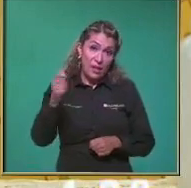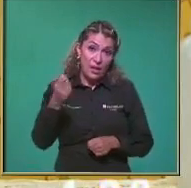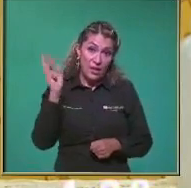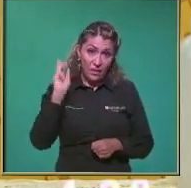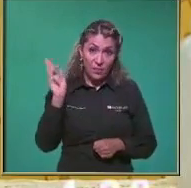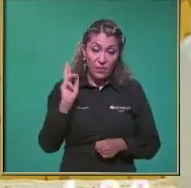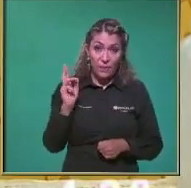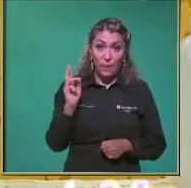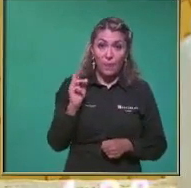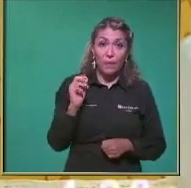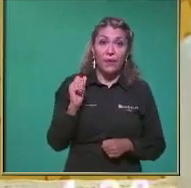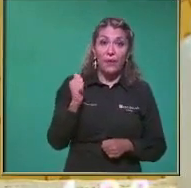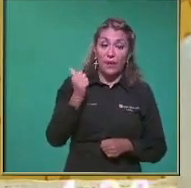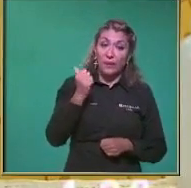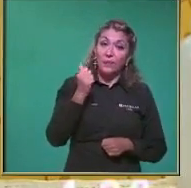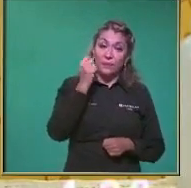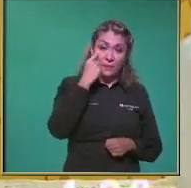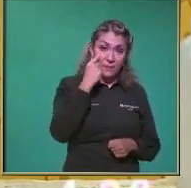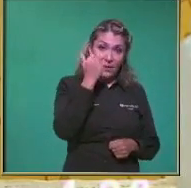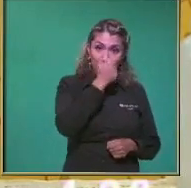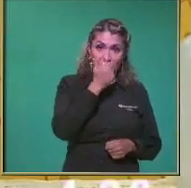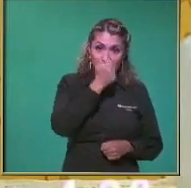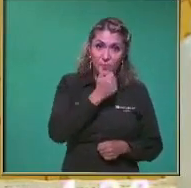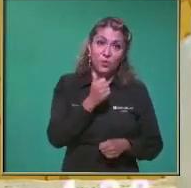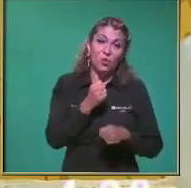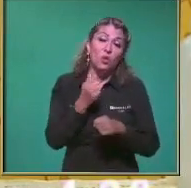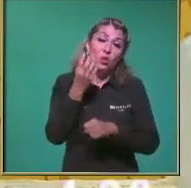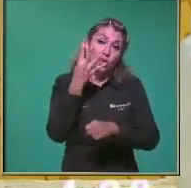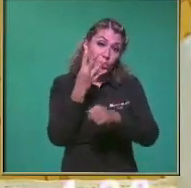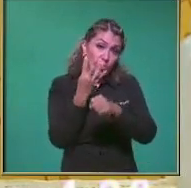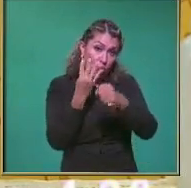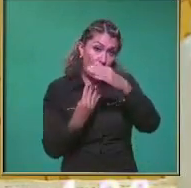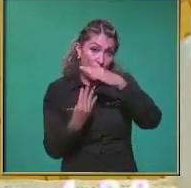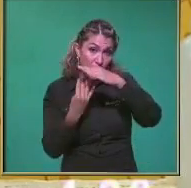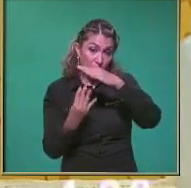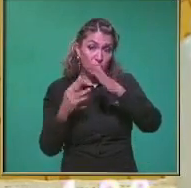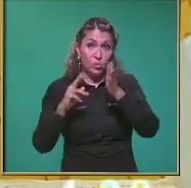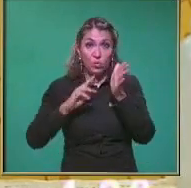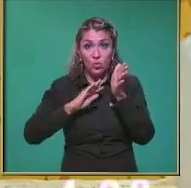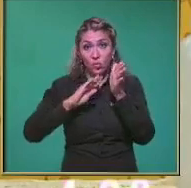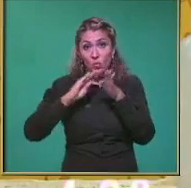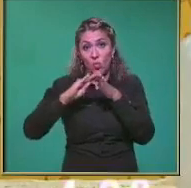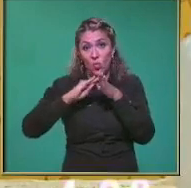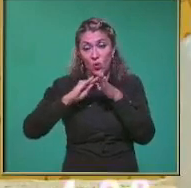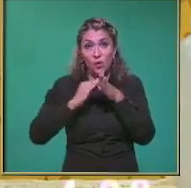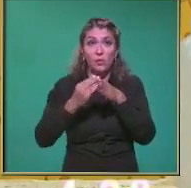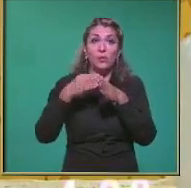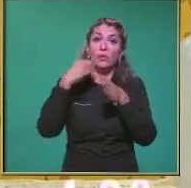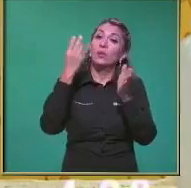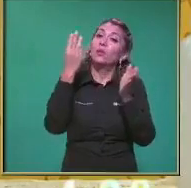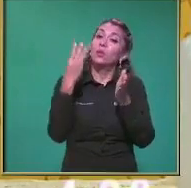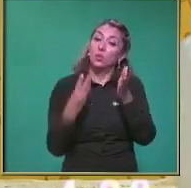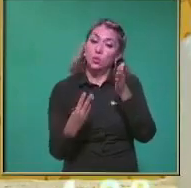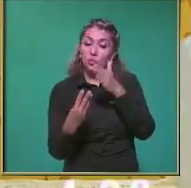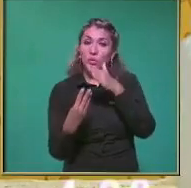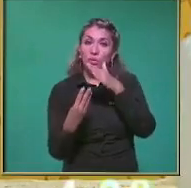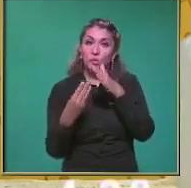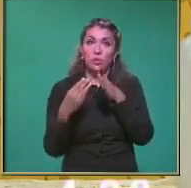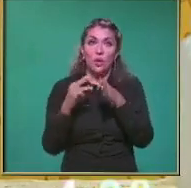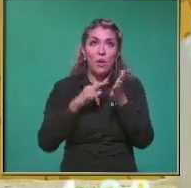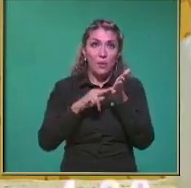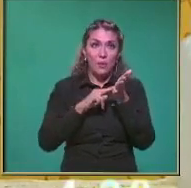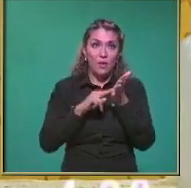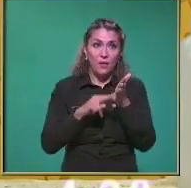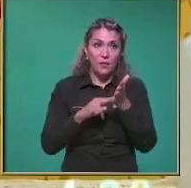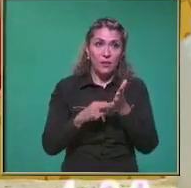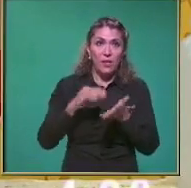cuartos los tengo de color morado y los tercios los tengo de color verde. Para los chicos de radio no alcanzan a ver, pero el verde, que son los tercios, está